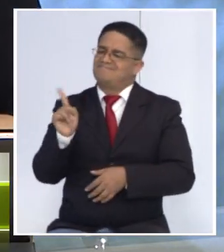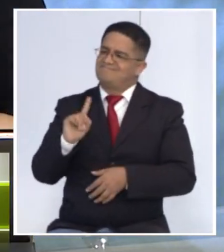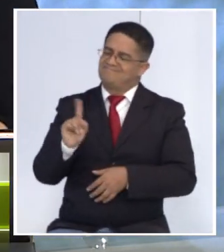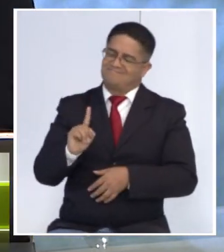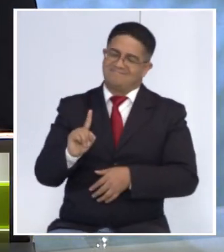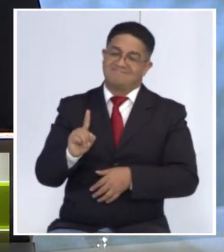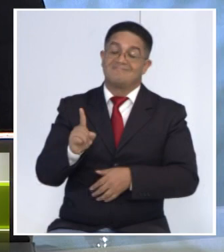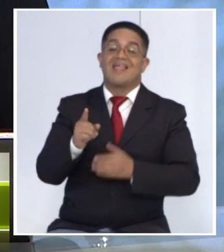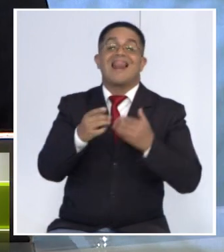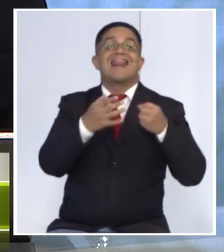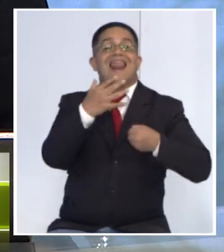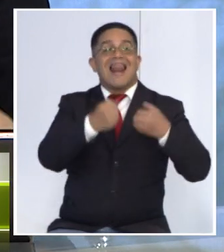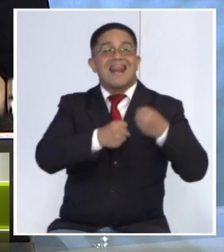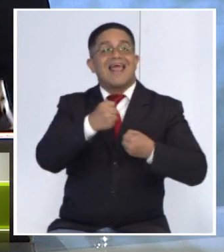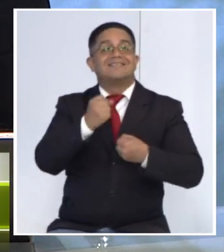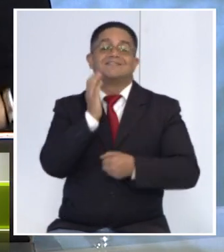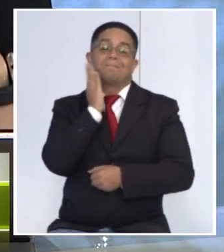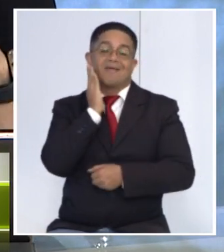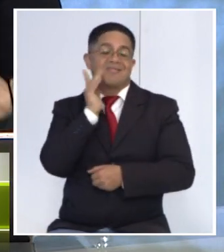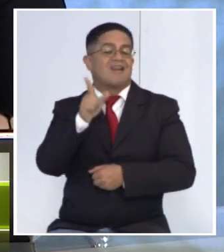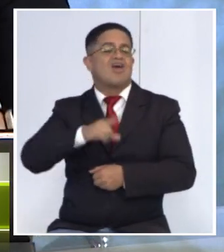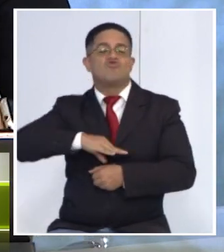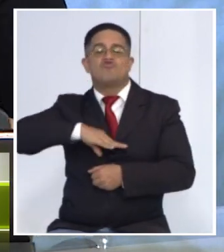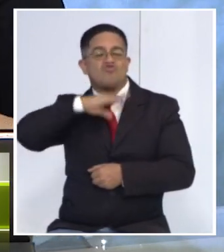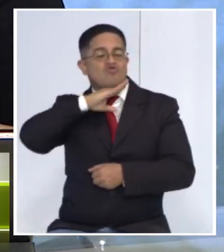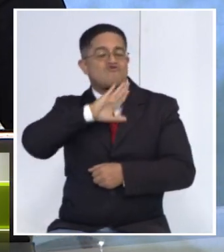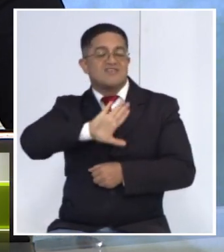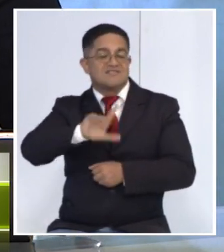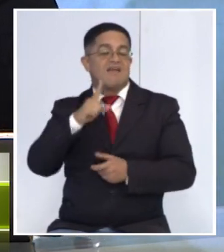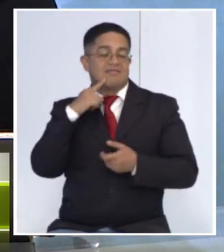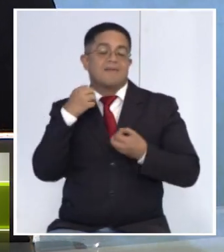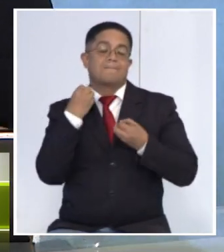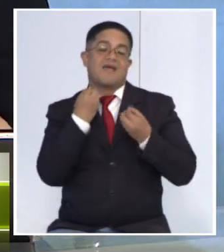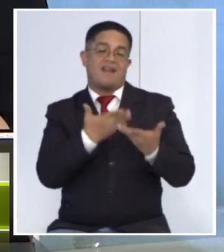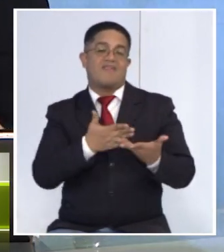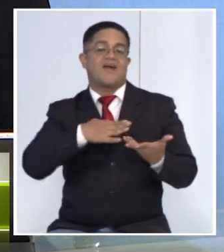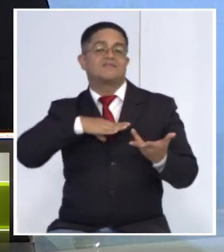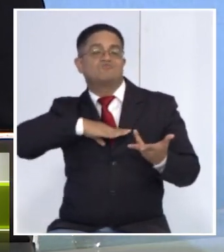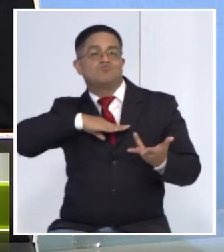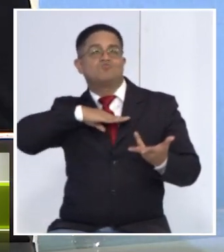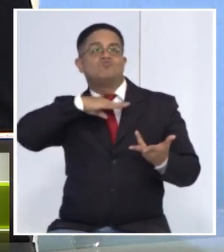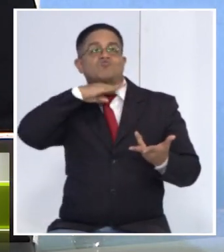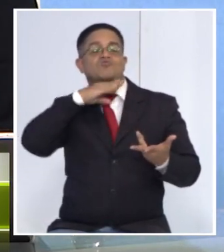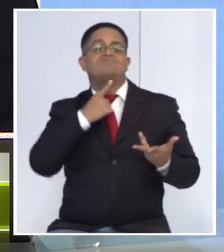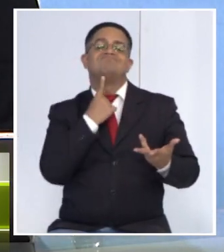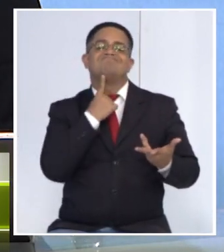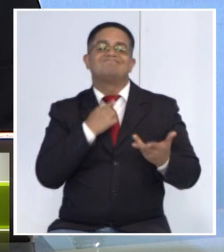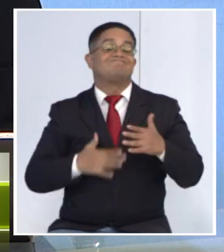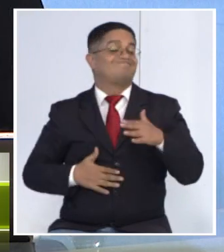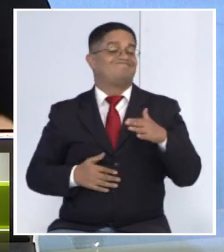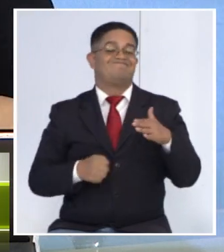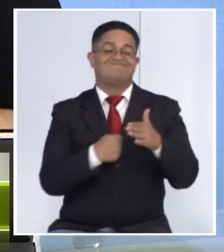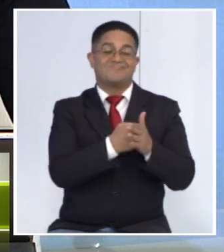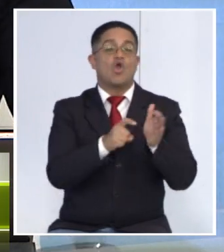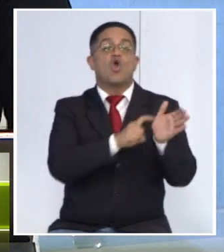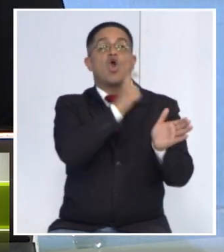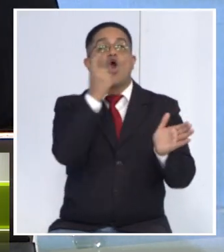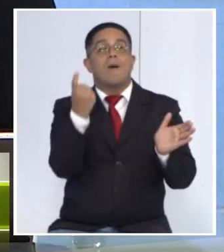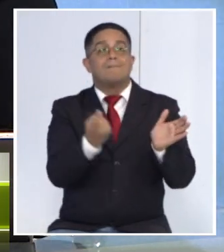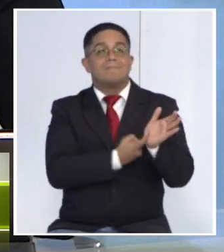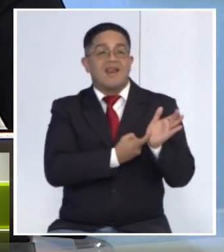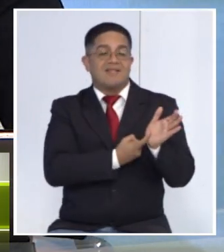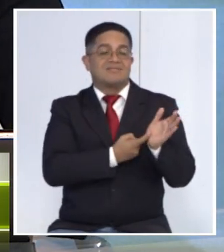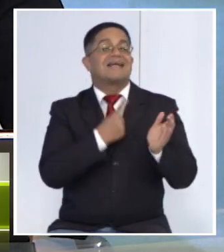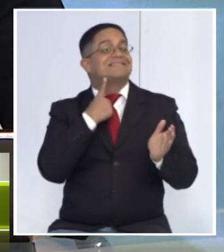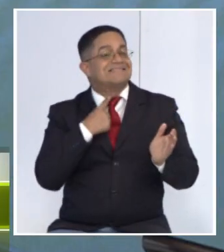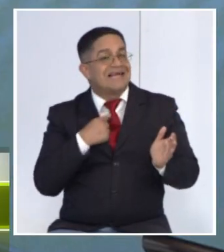pasa. La leche materna va a ser suficiente y necesaria para hidratar y mantener saciado completamente tanto de sed como de